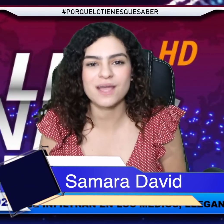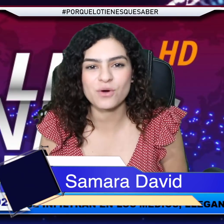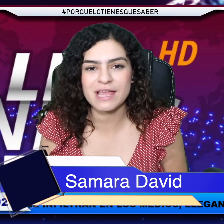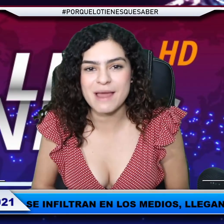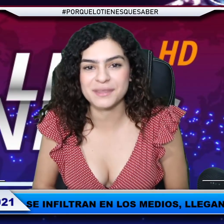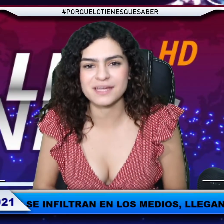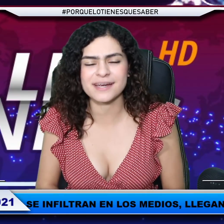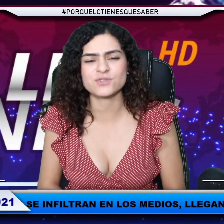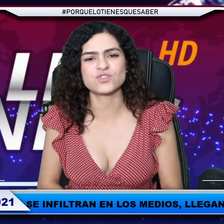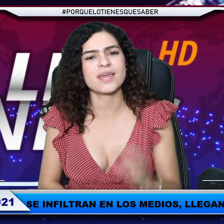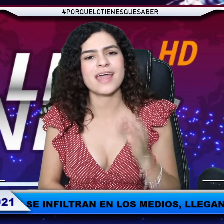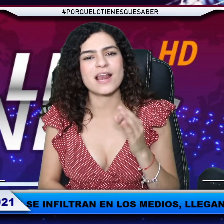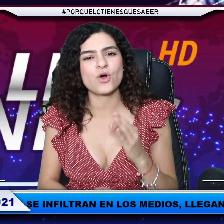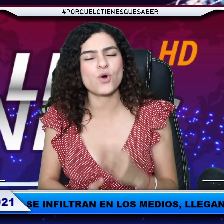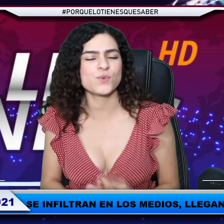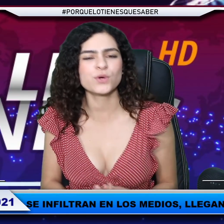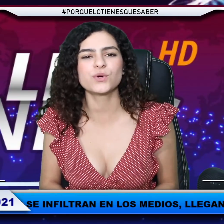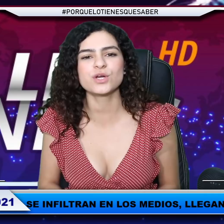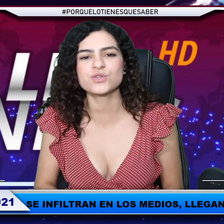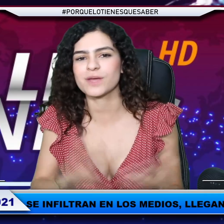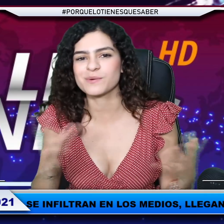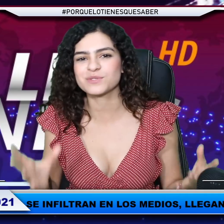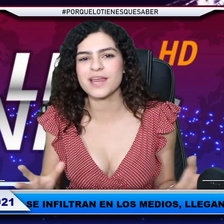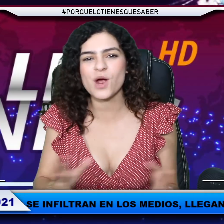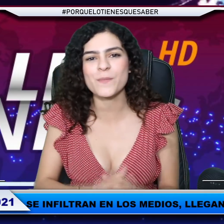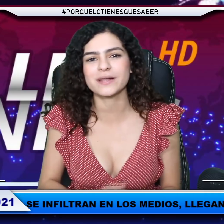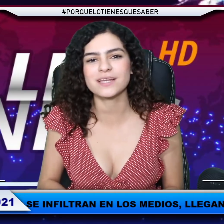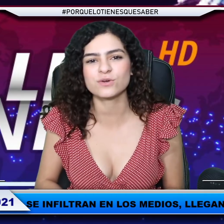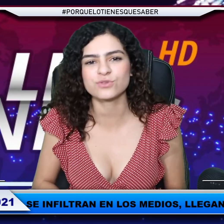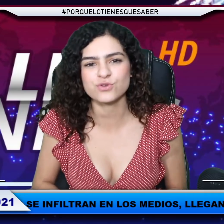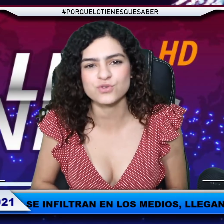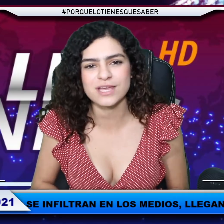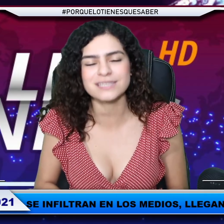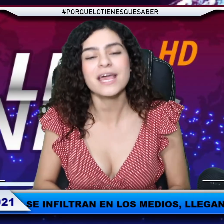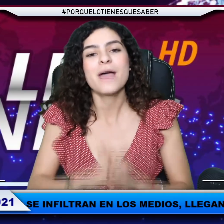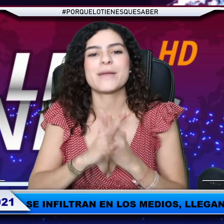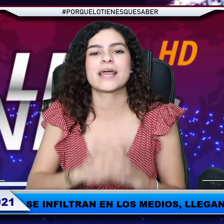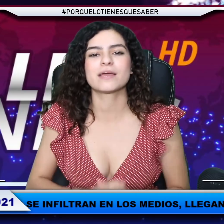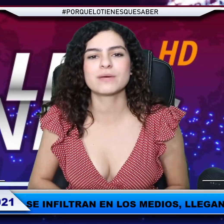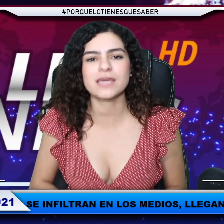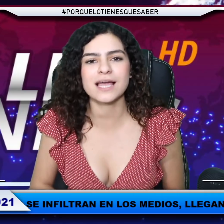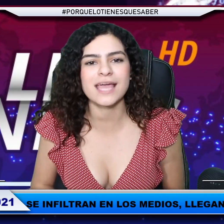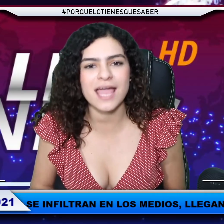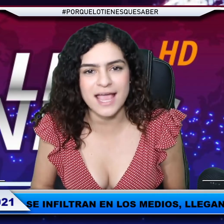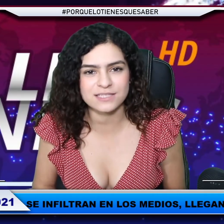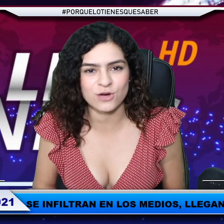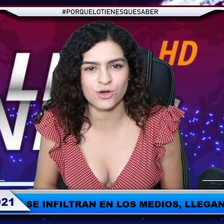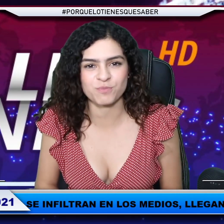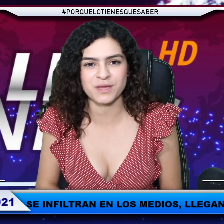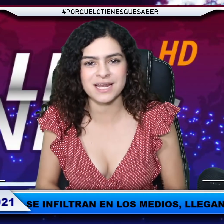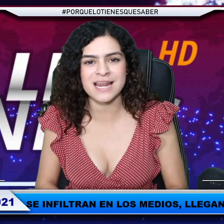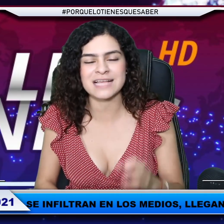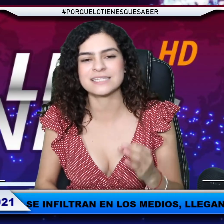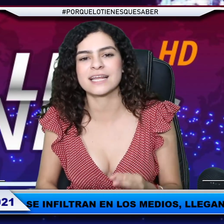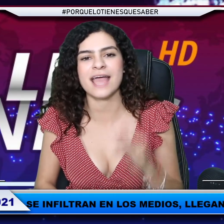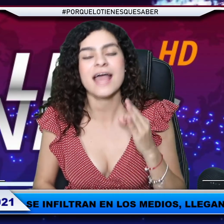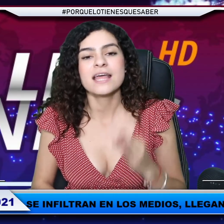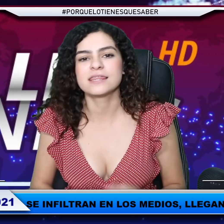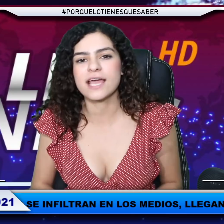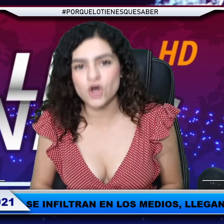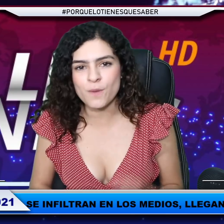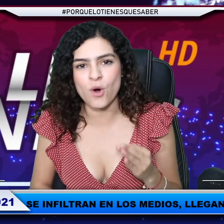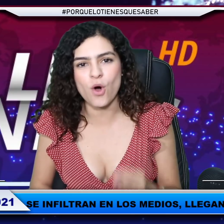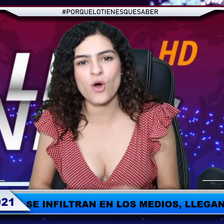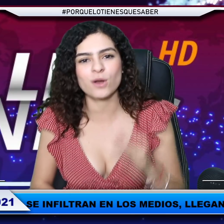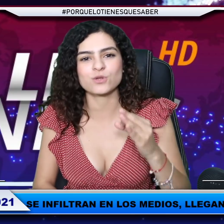justamente hoy en la mañanera sucede algo muy curioso y que me gustaría compartir con todos ustedes para que me digan qué es lo que opinan acerca